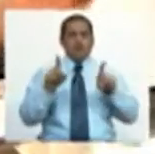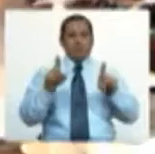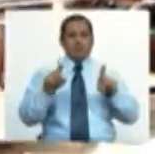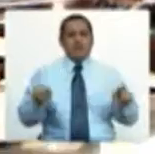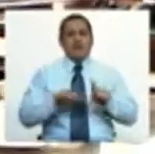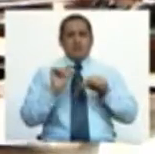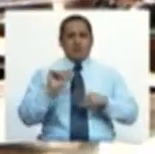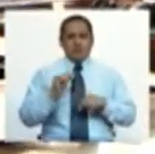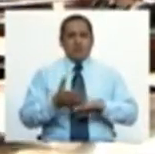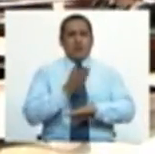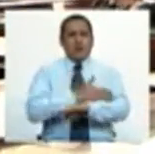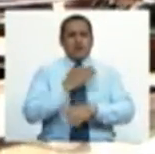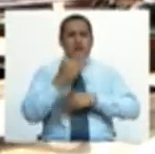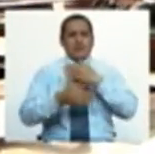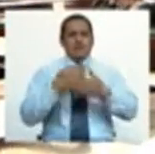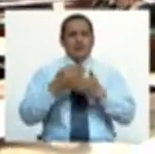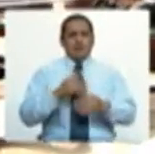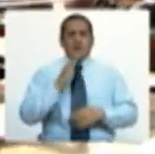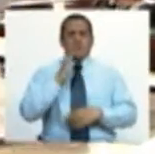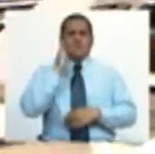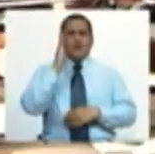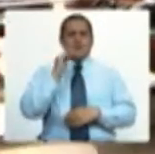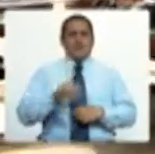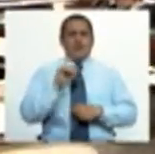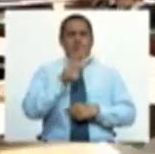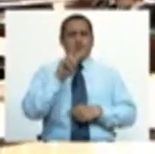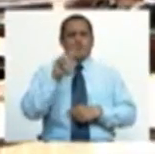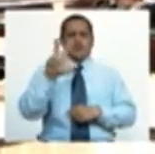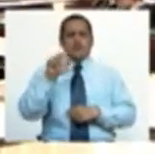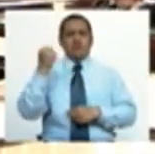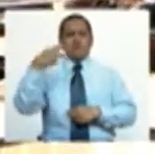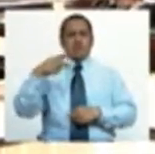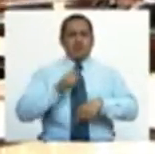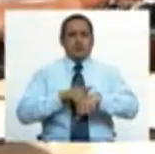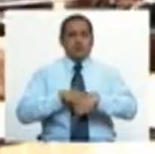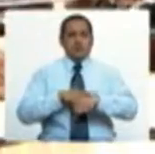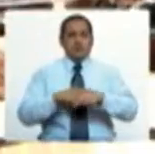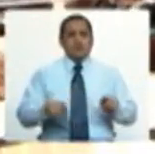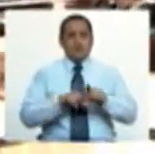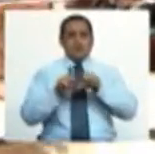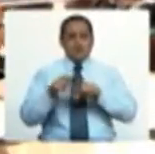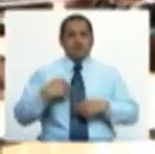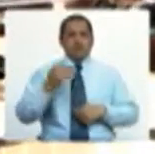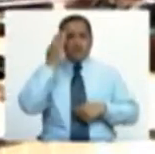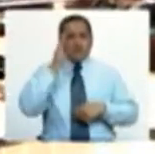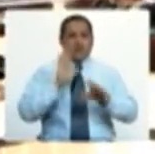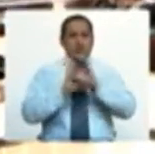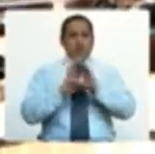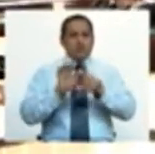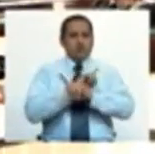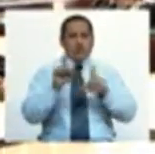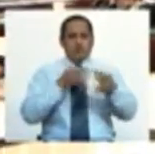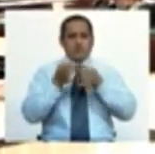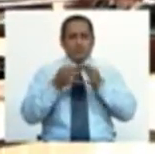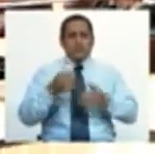decir, recién se iba a ejecutar lo que manda el 423 en una segunda oportunidad. Lo que sucede es que el Código no establece ninguna